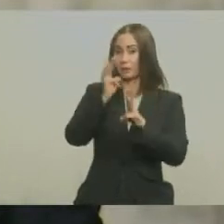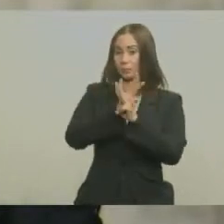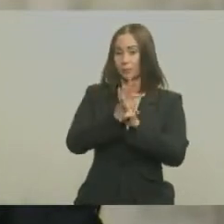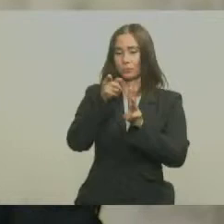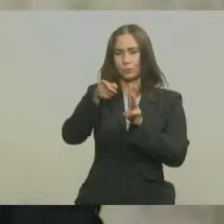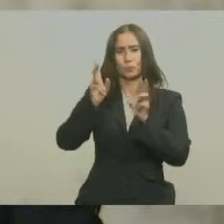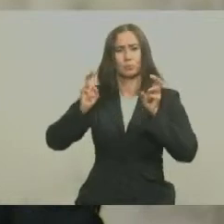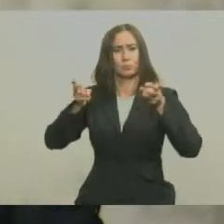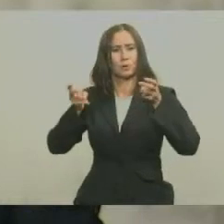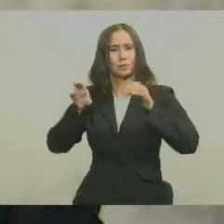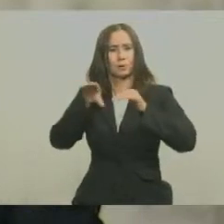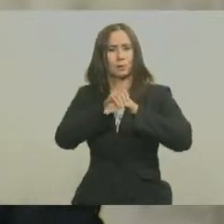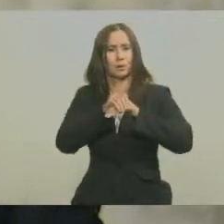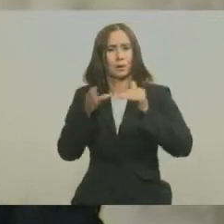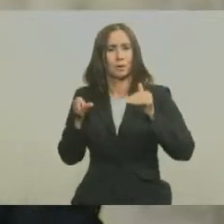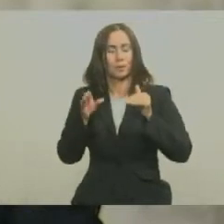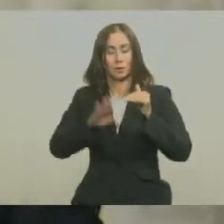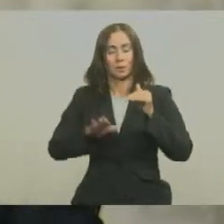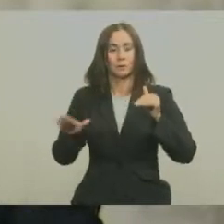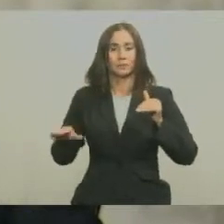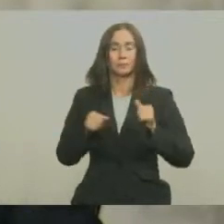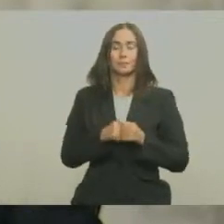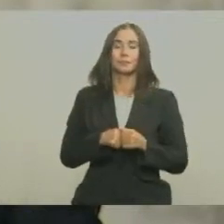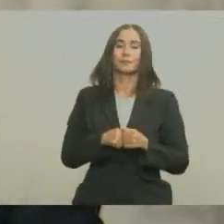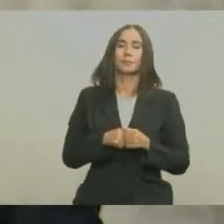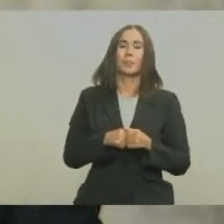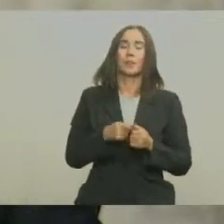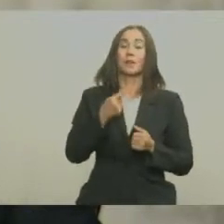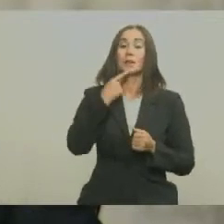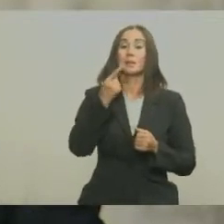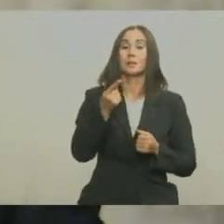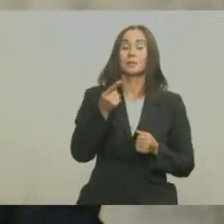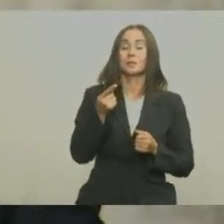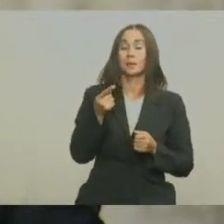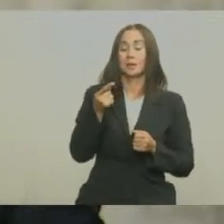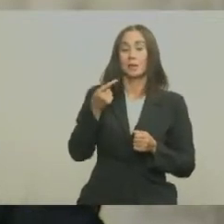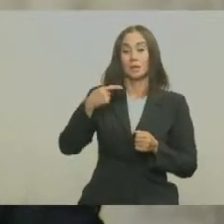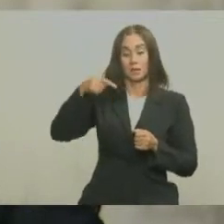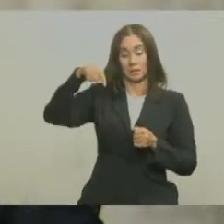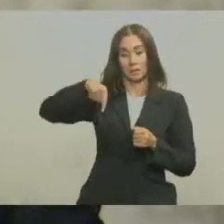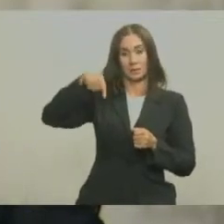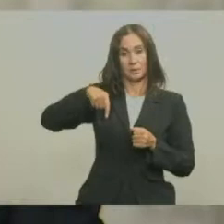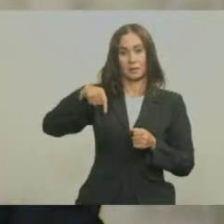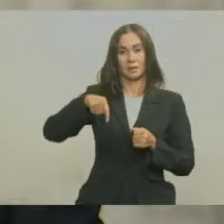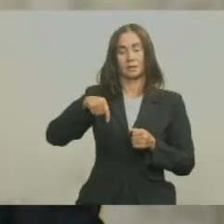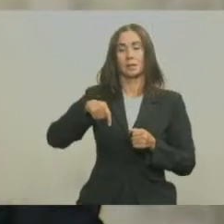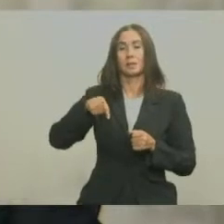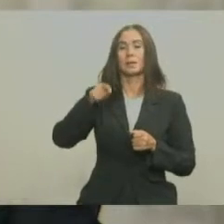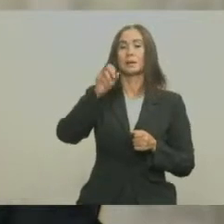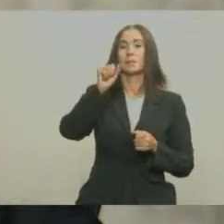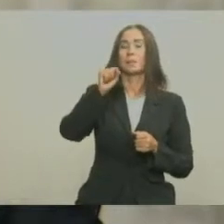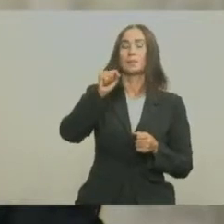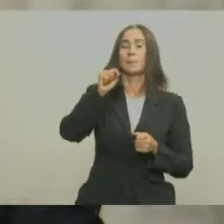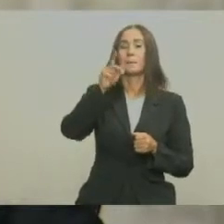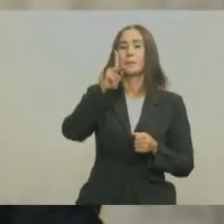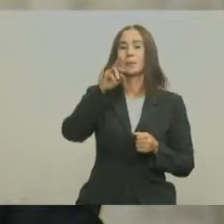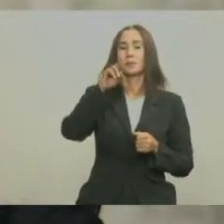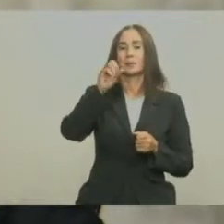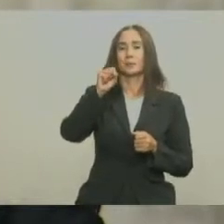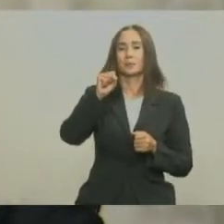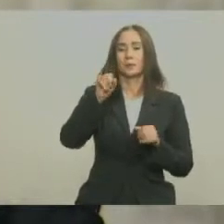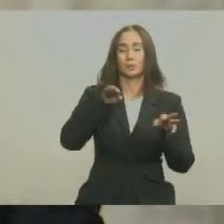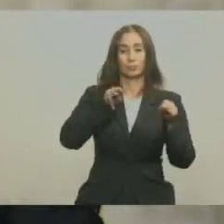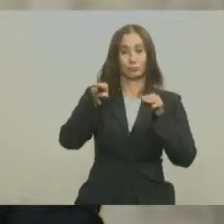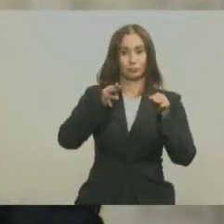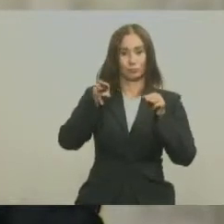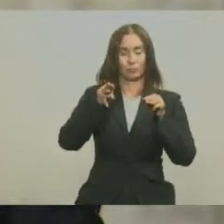decir, en nombre del bloque de diputados y diputadas del Partido Revolucionario Moderno, que como